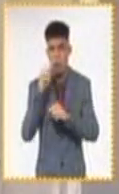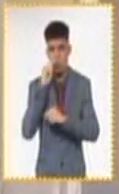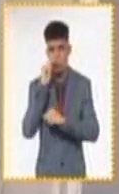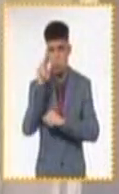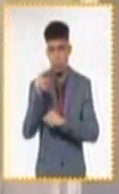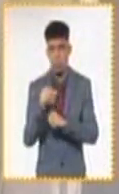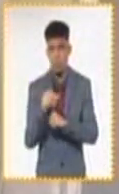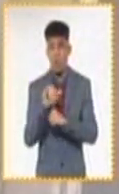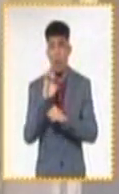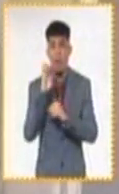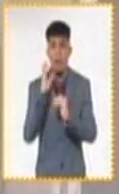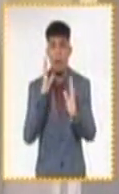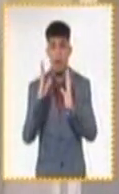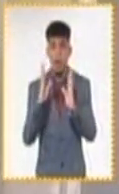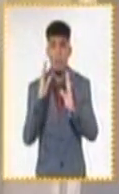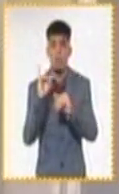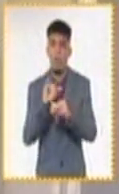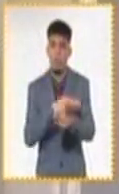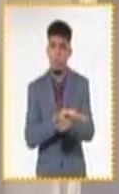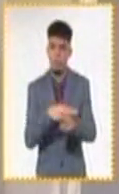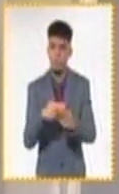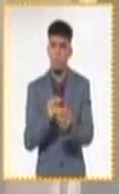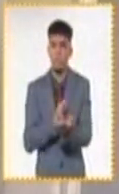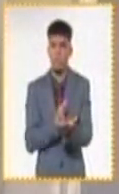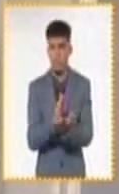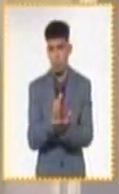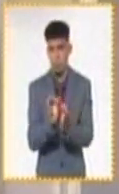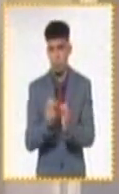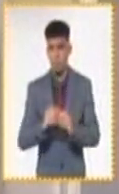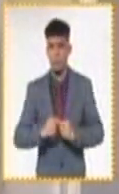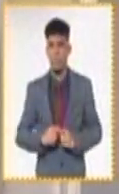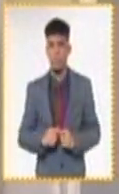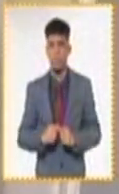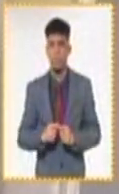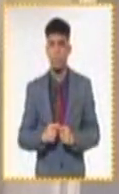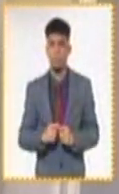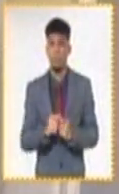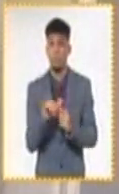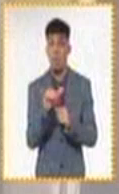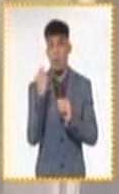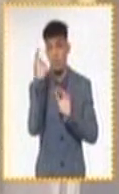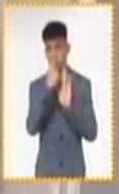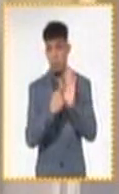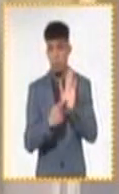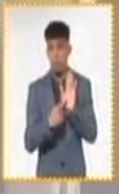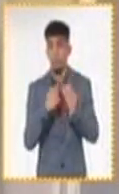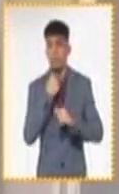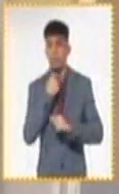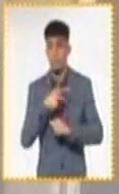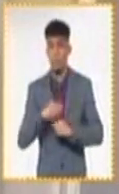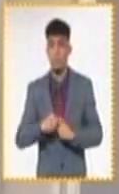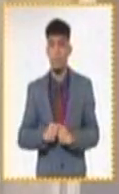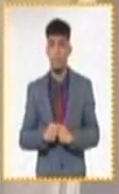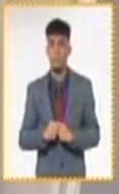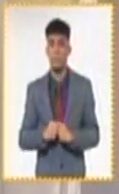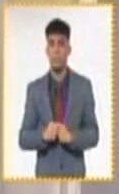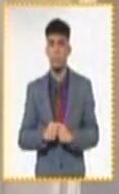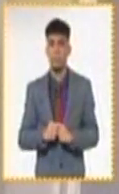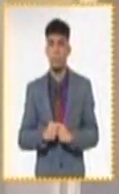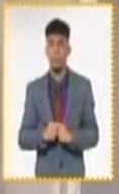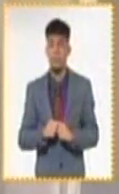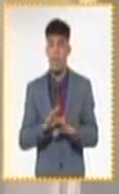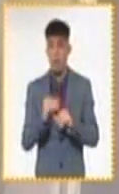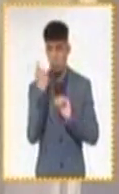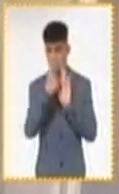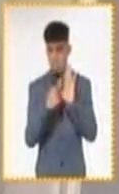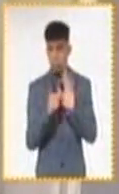época histórica en la cual se expresa ese fenómeno. O sea, son características que una vez que se encuentran o se empiezan a dar dentro